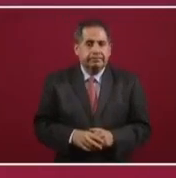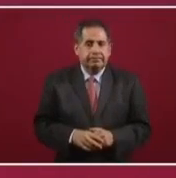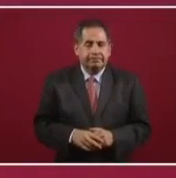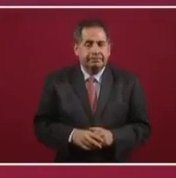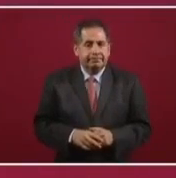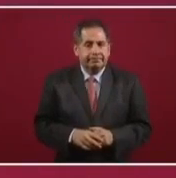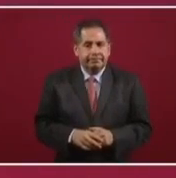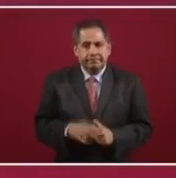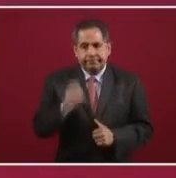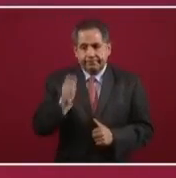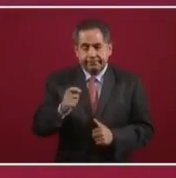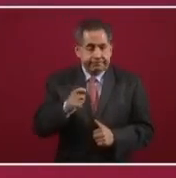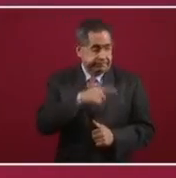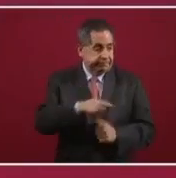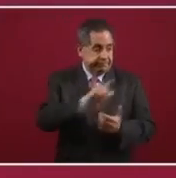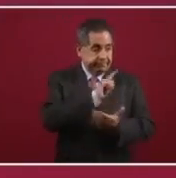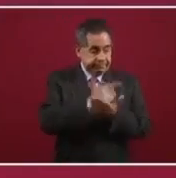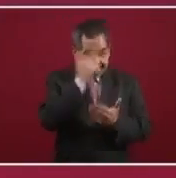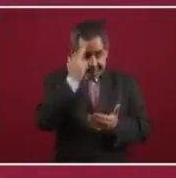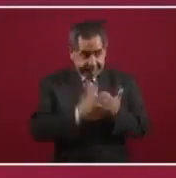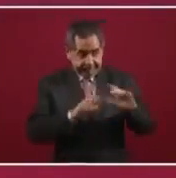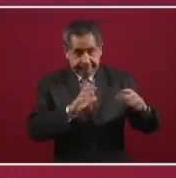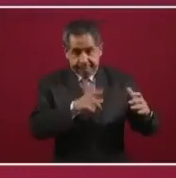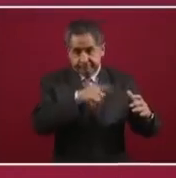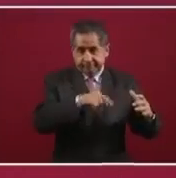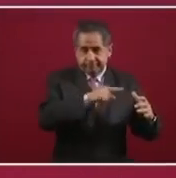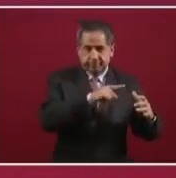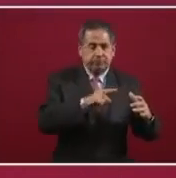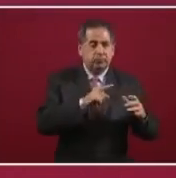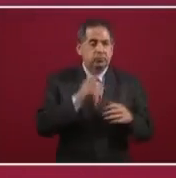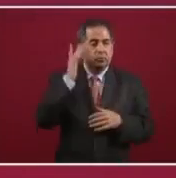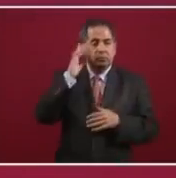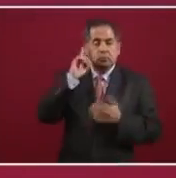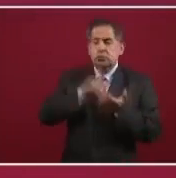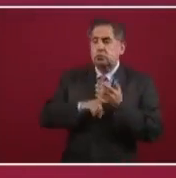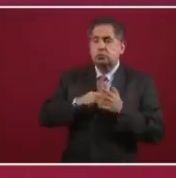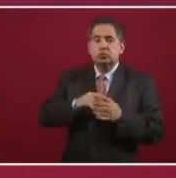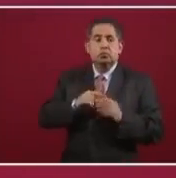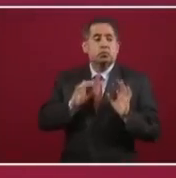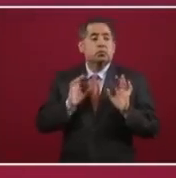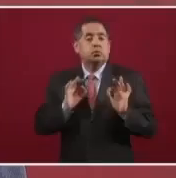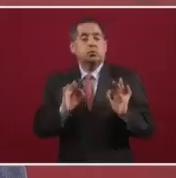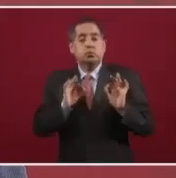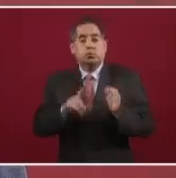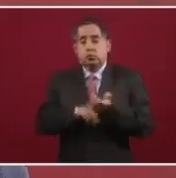que los delincuentes de cuello blanco